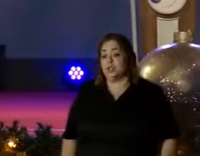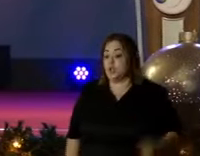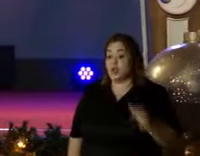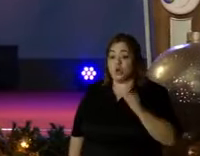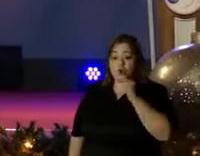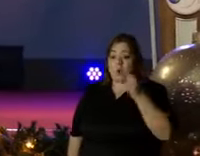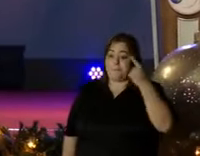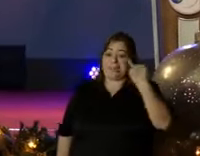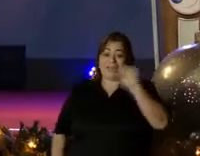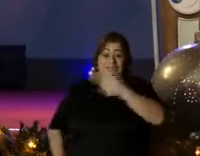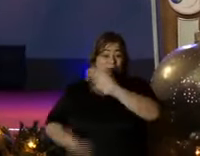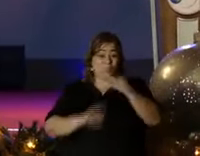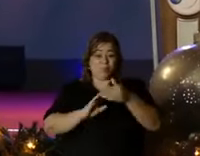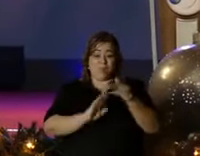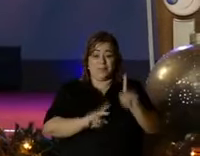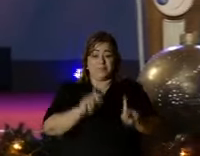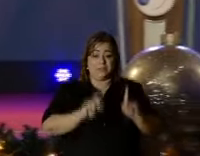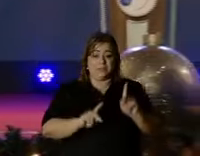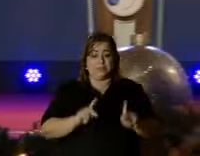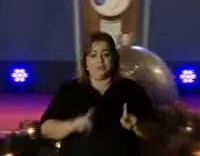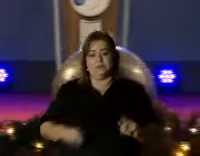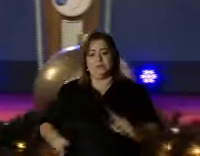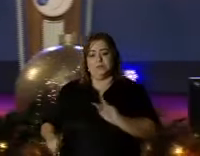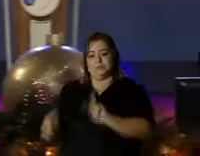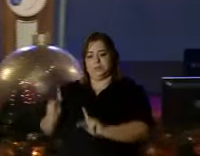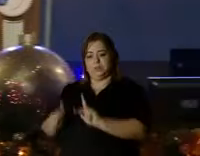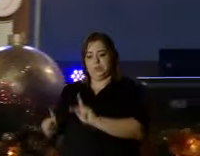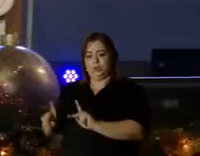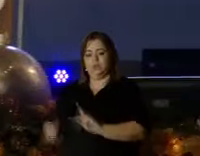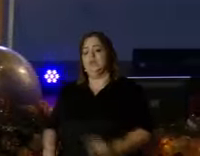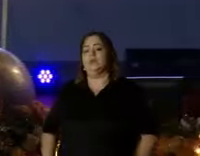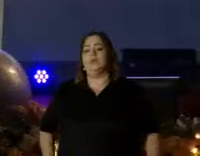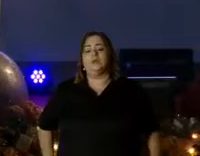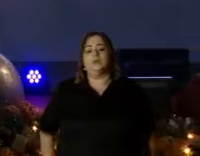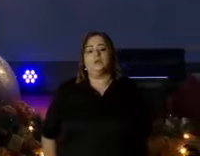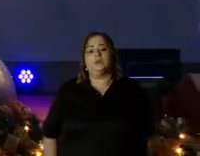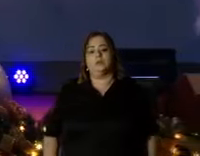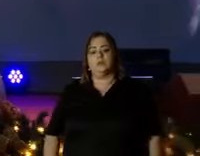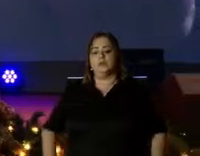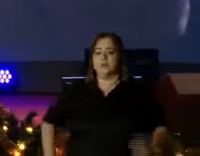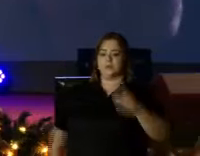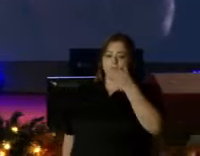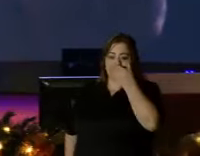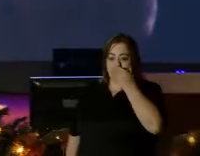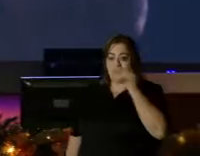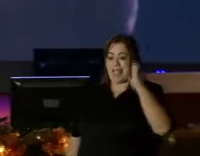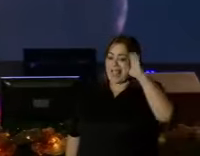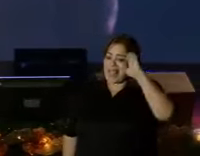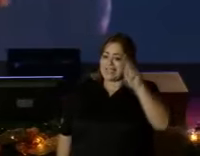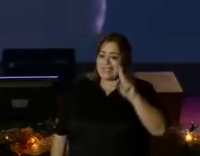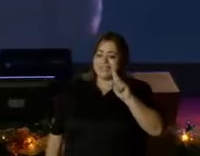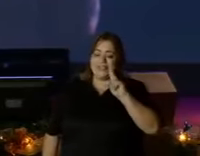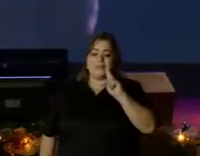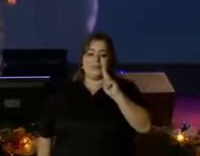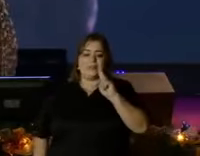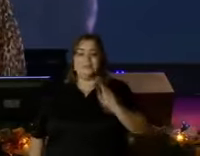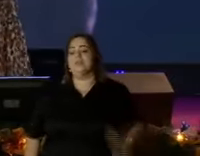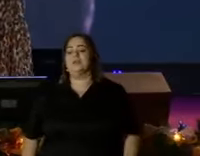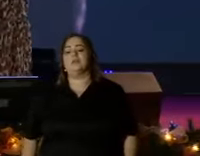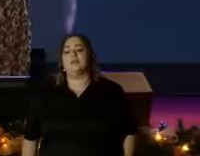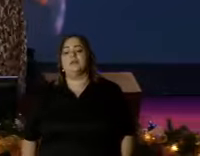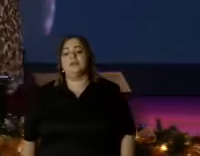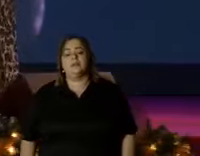mundo. Está Junior Limite, que están conmigo desde siempre, y Elizabeth, gente que estaba aquí todo el